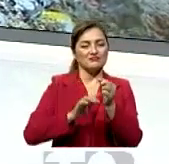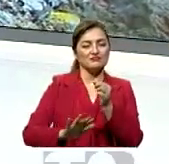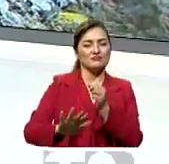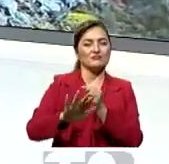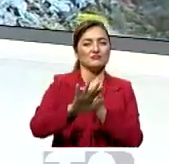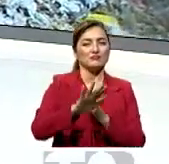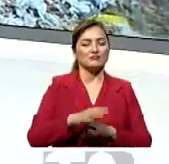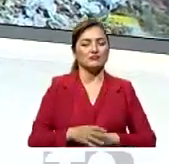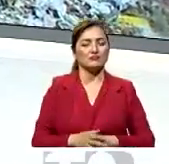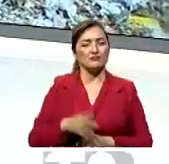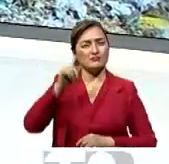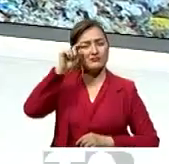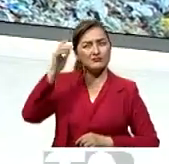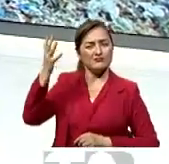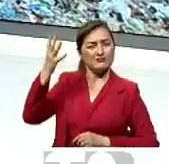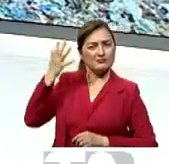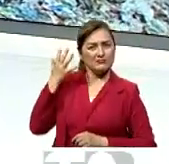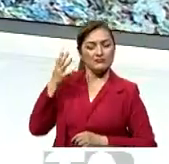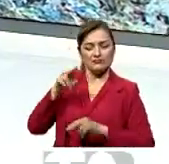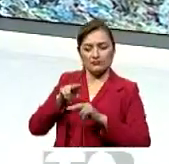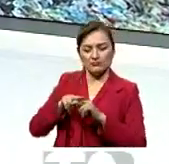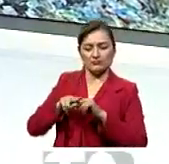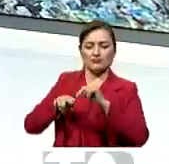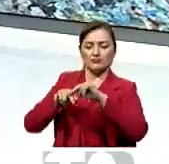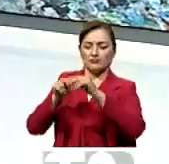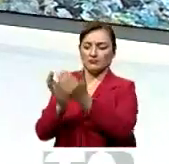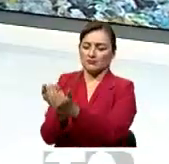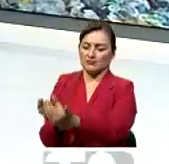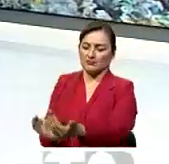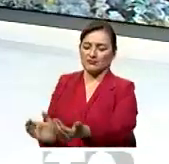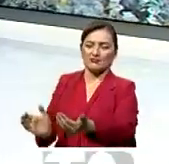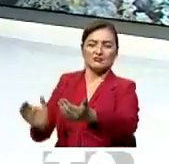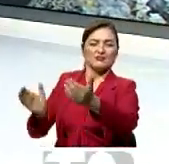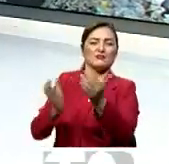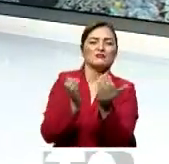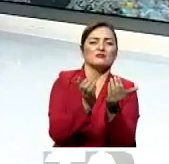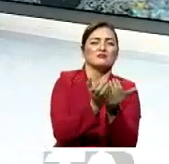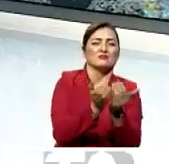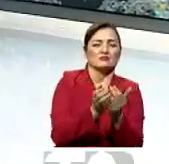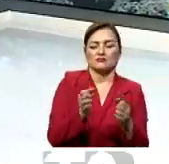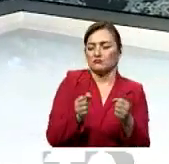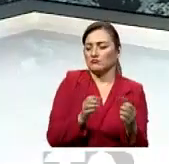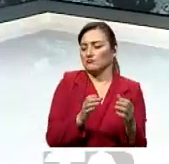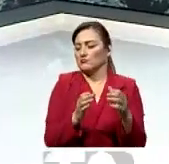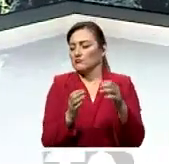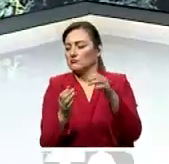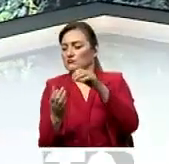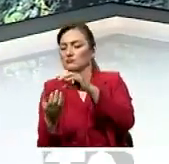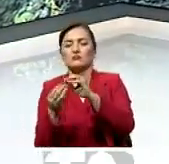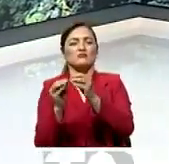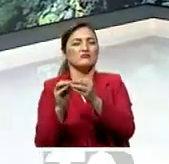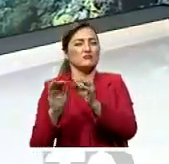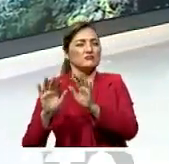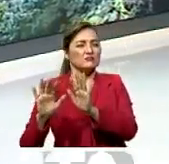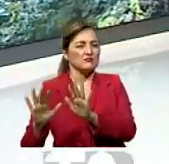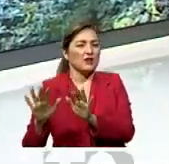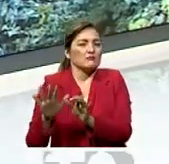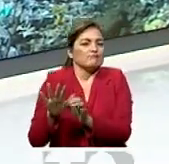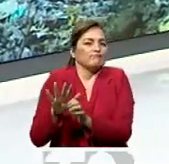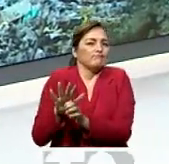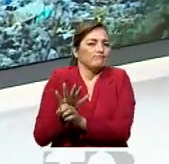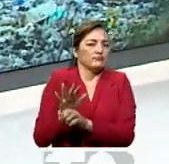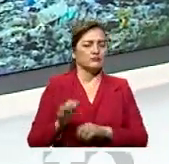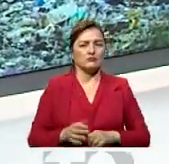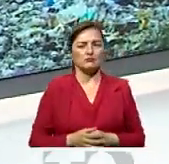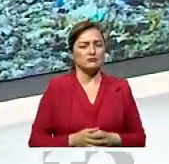que fue construido para colocar la basura que se genera en Quito. Actualmente la empresa Metropolitana de Gestión de Residuos Sólidos estaría colocando